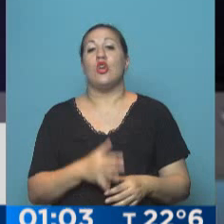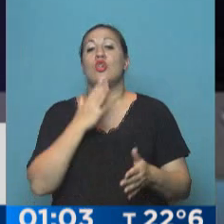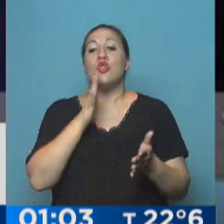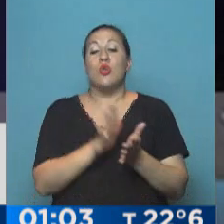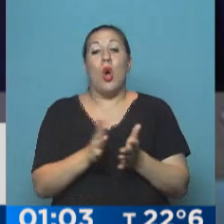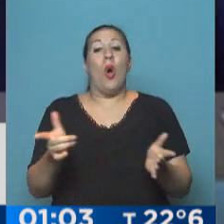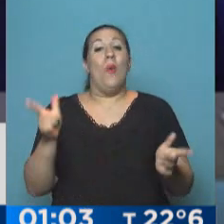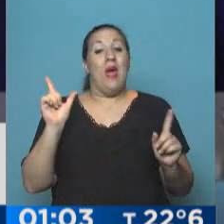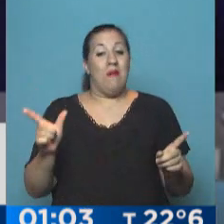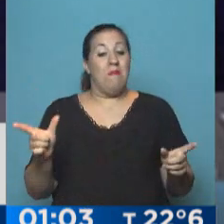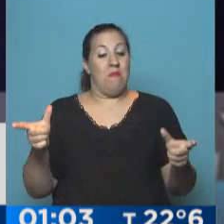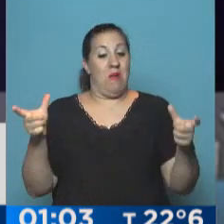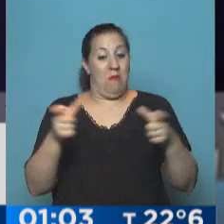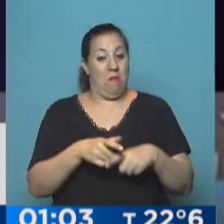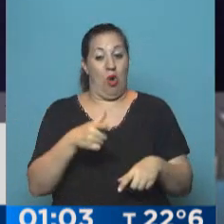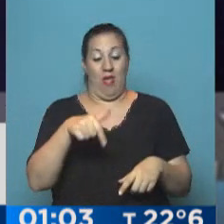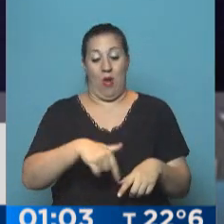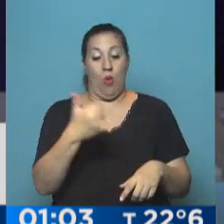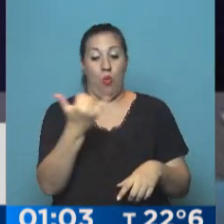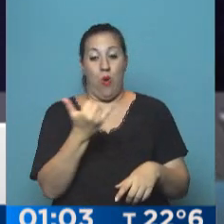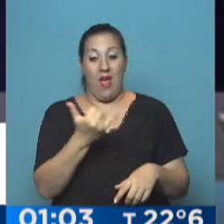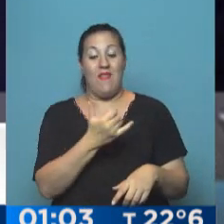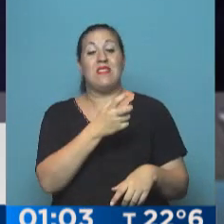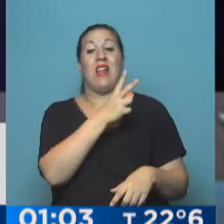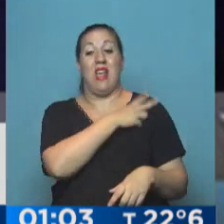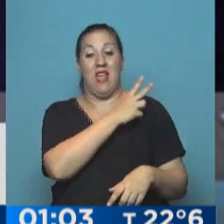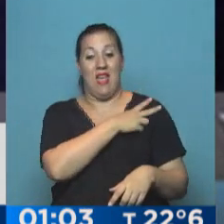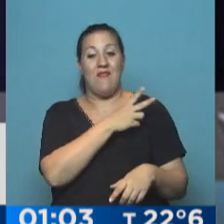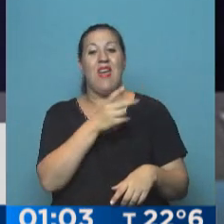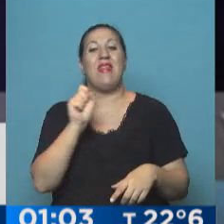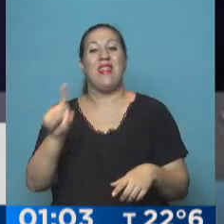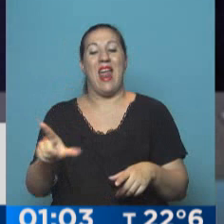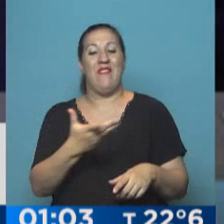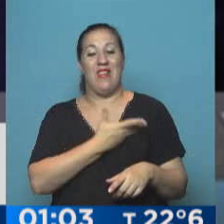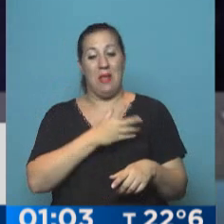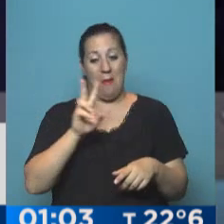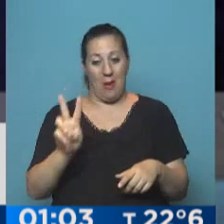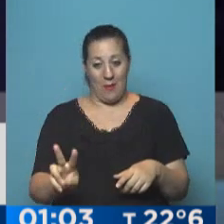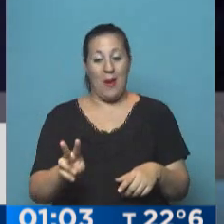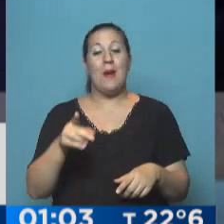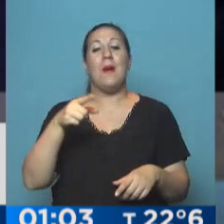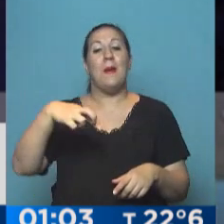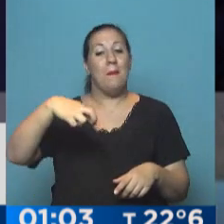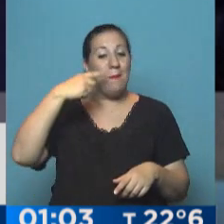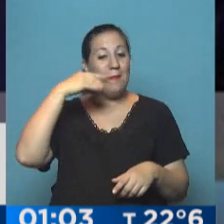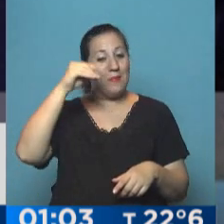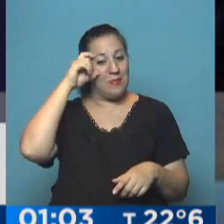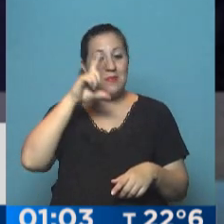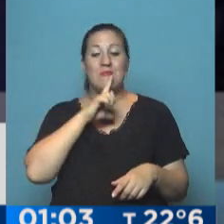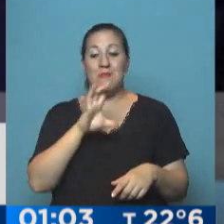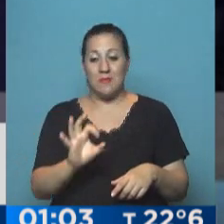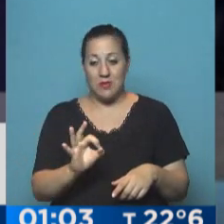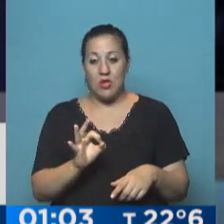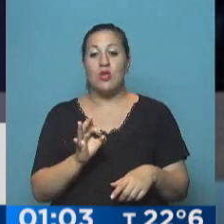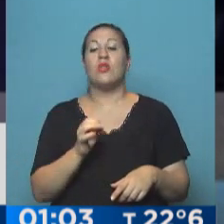Asamblea Legislativa de este jueves, el jefe del bloque del Frente para la Victoria, Miguel Ángel Pichetto, dio libertad